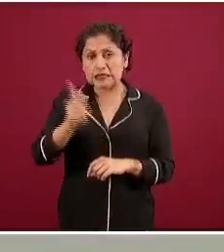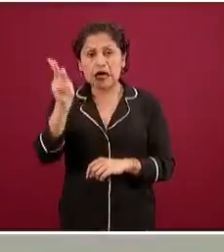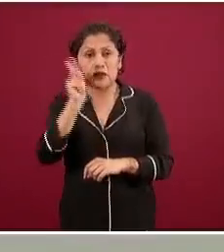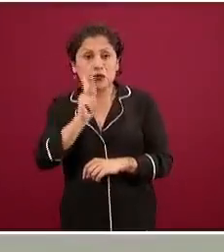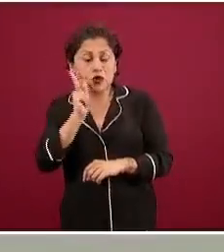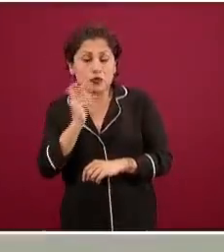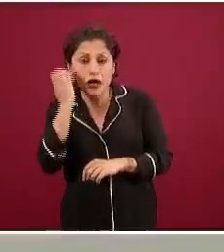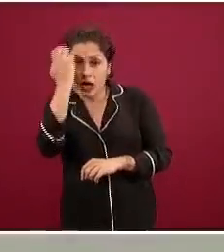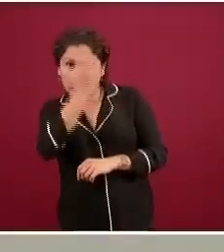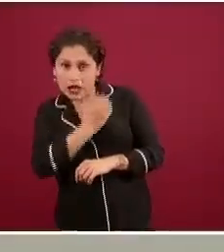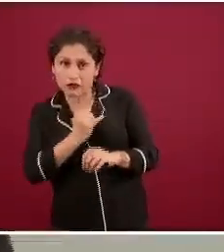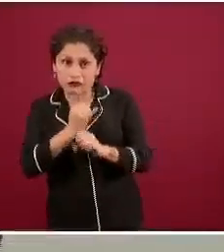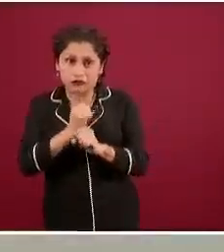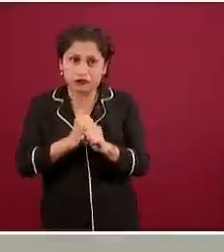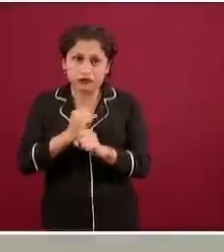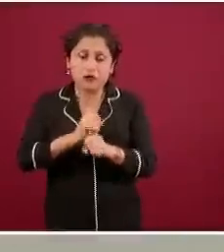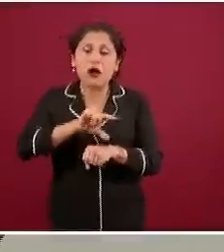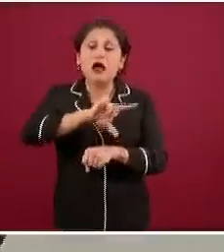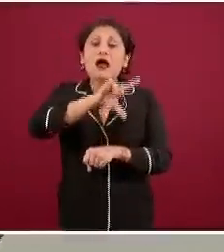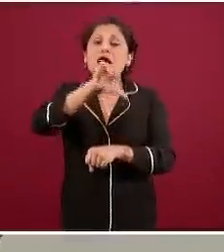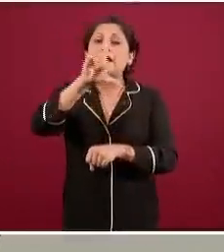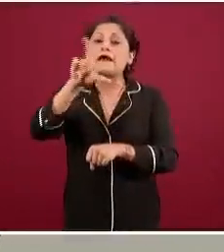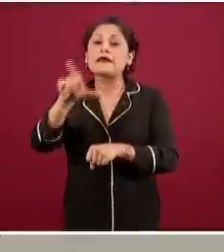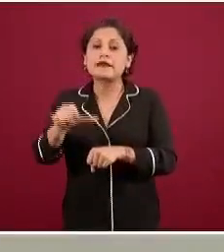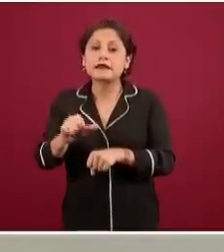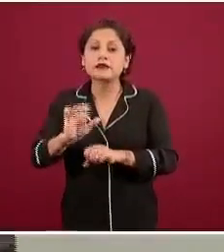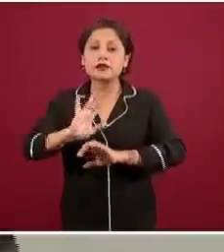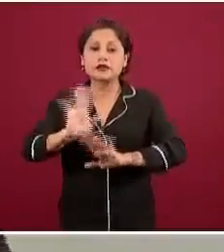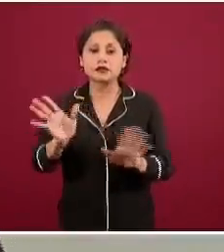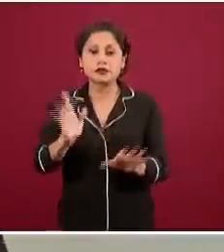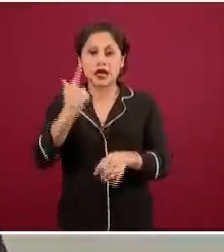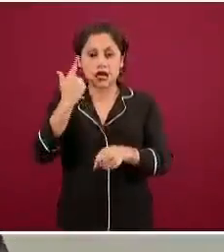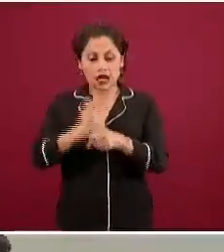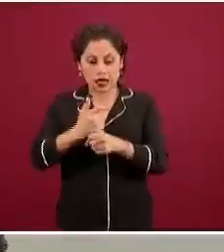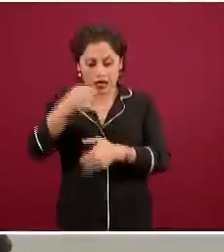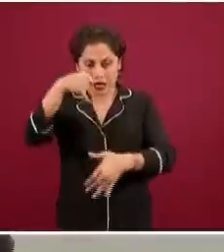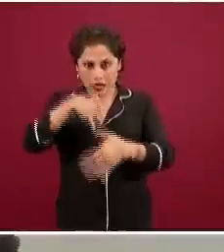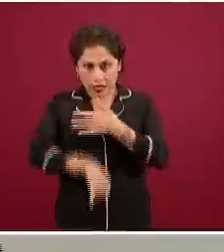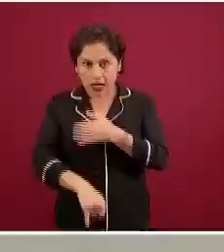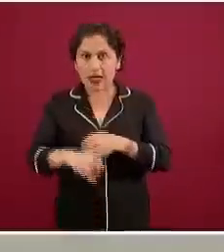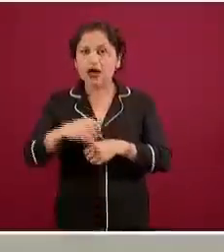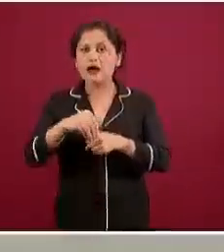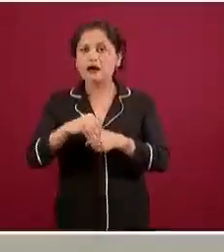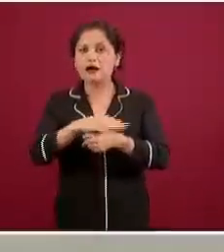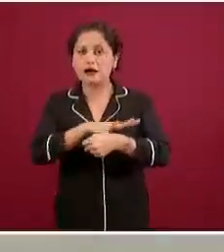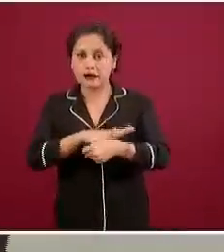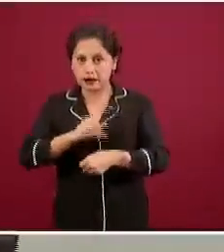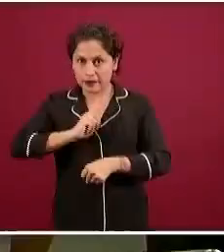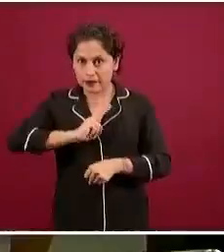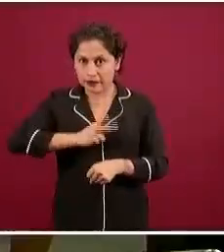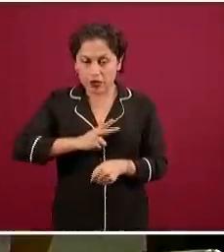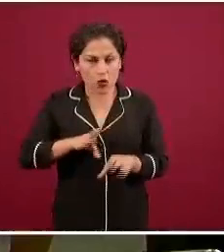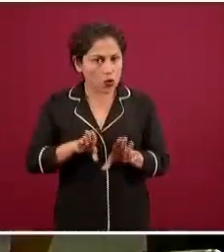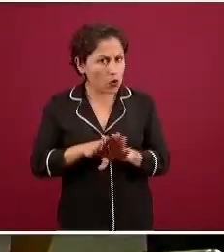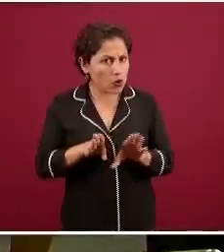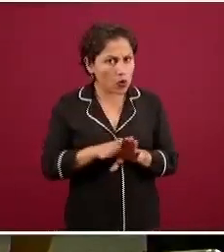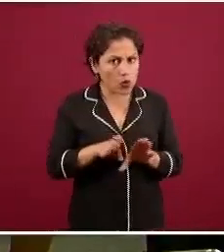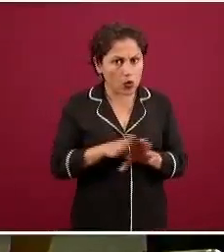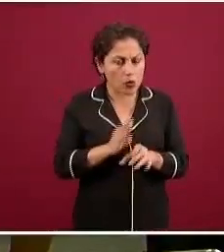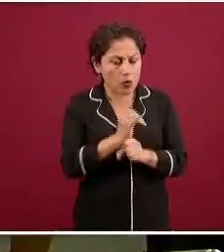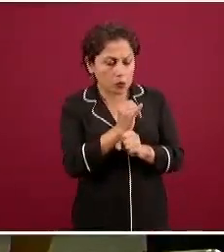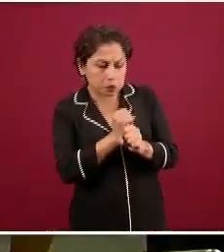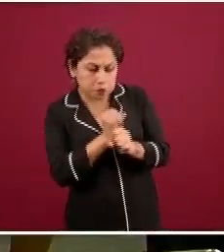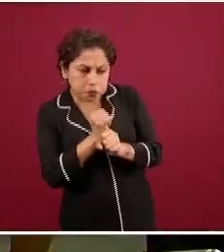conocimiento mucho más avanzado de la respuesta inmune ante el virus, es decir, en qué momento se fabrican los anticuerpos en el cuerpo